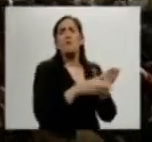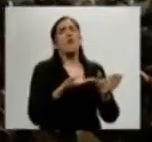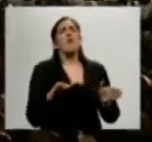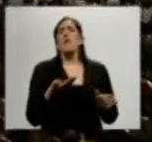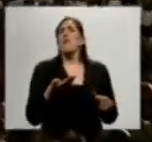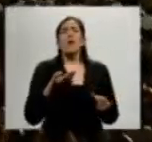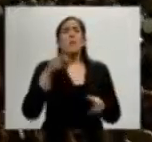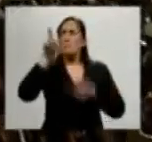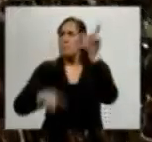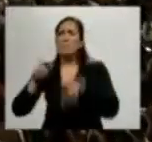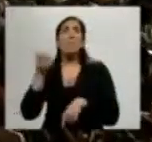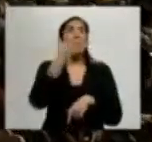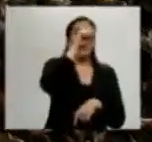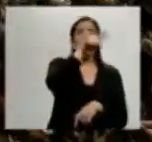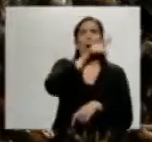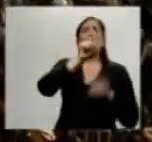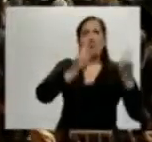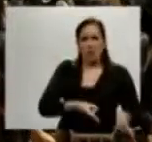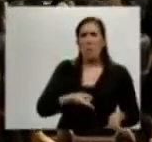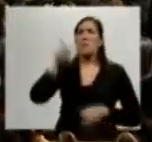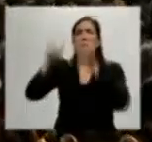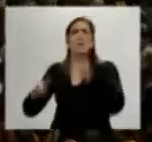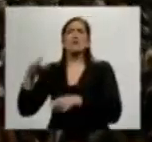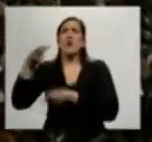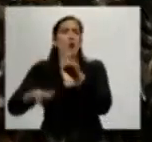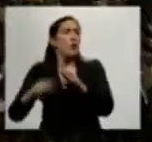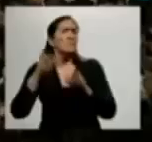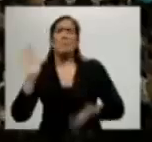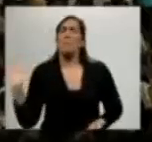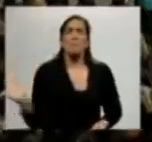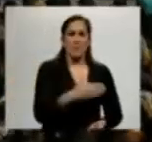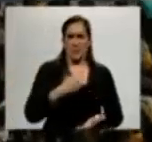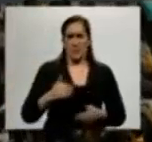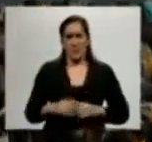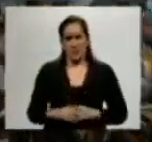los usuarios, para los consumidores.